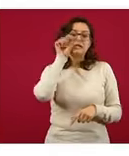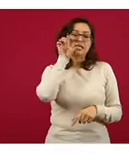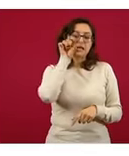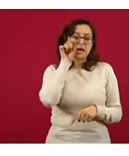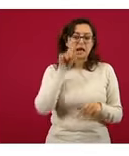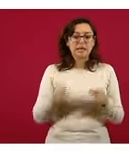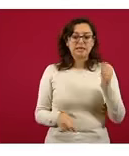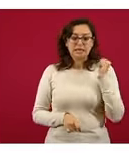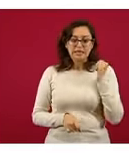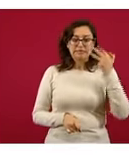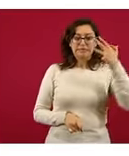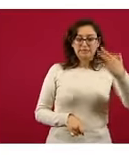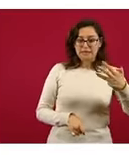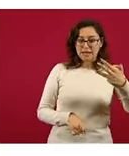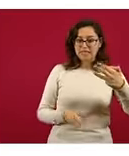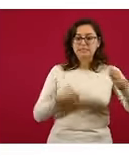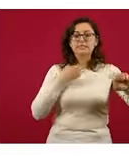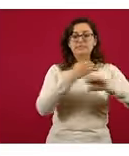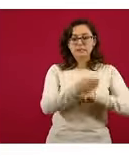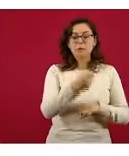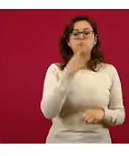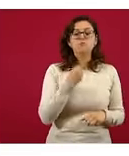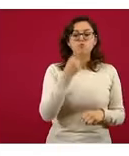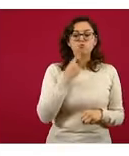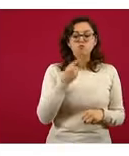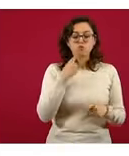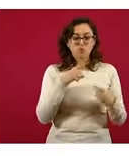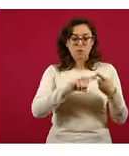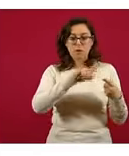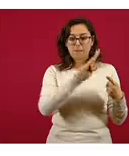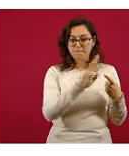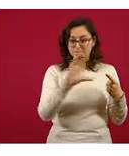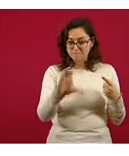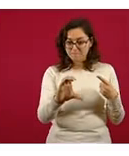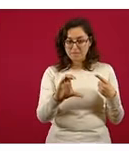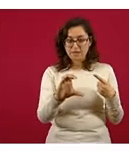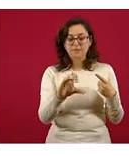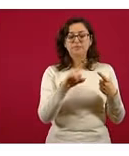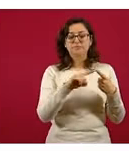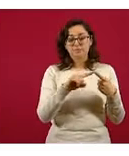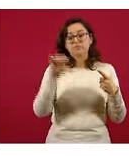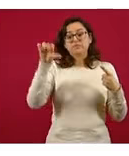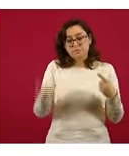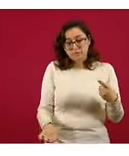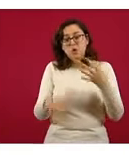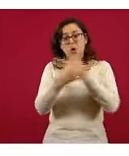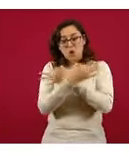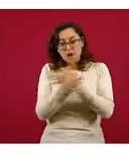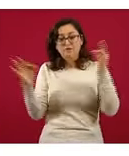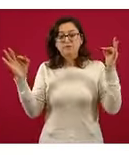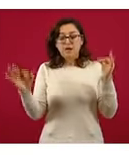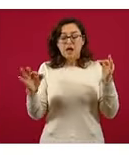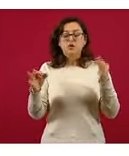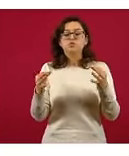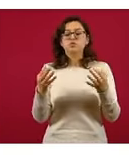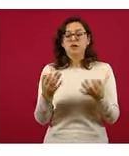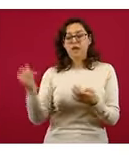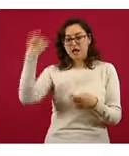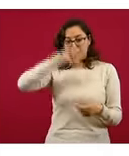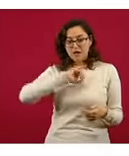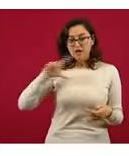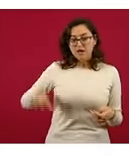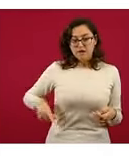entidades federativas en rojo, es el estado de Baja California y lo que anunciaron hoy en conferencia de prensa la jefa